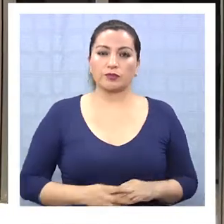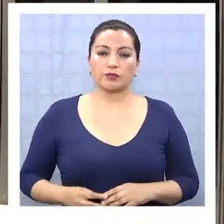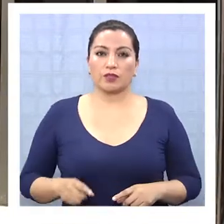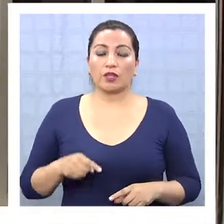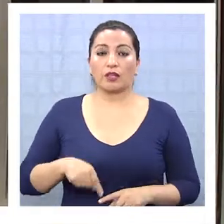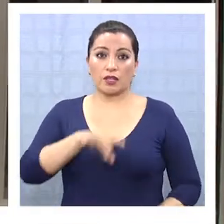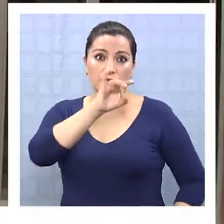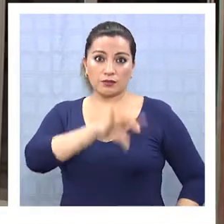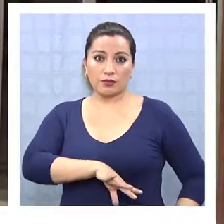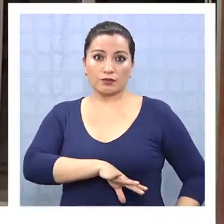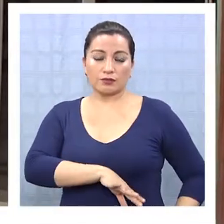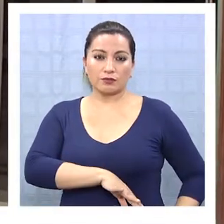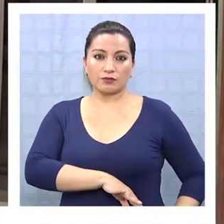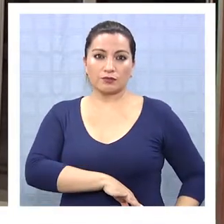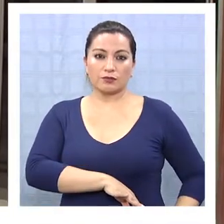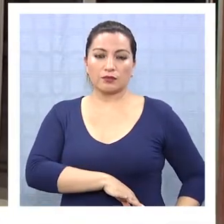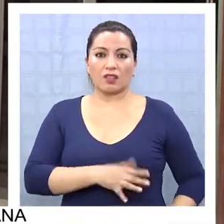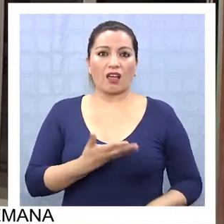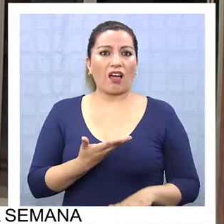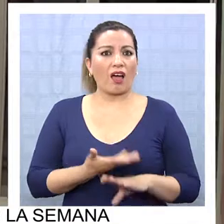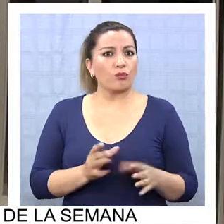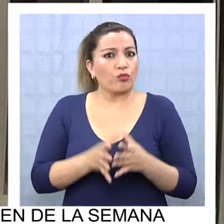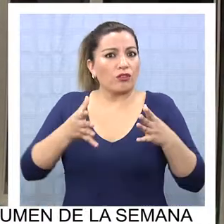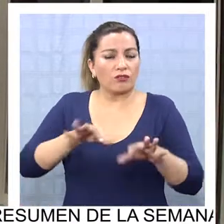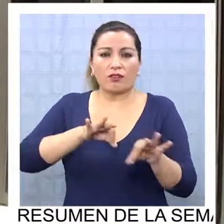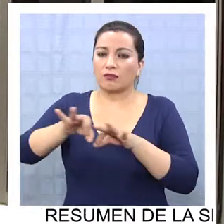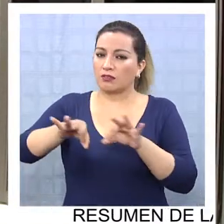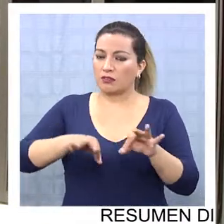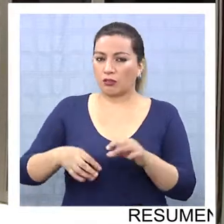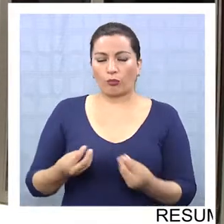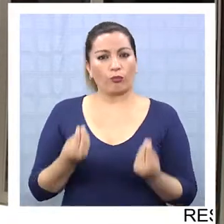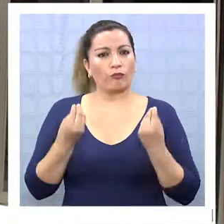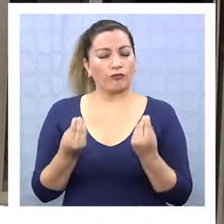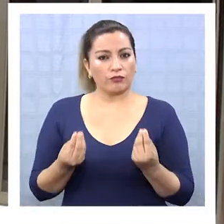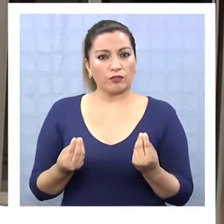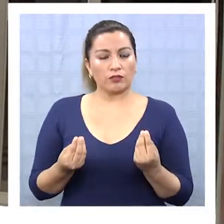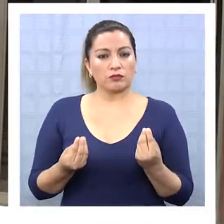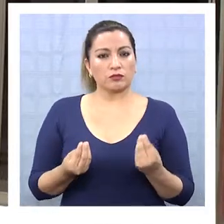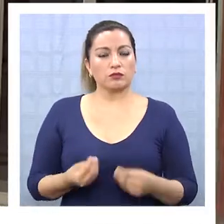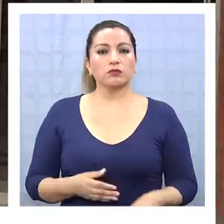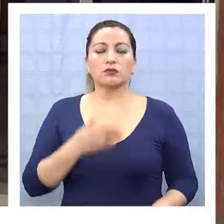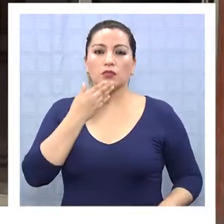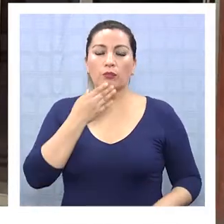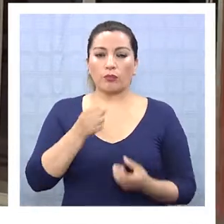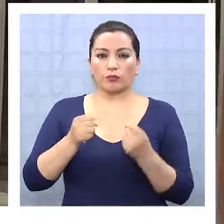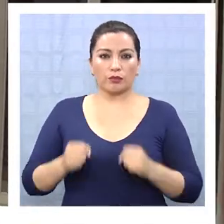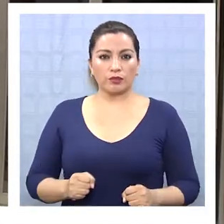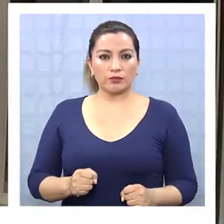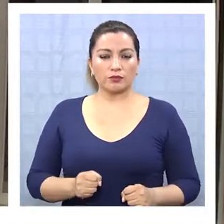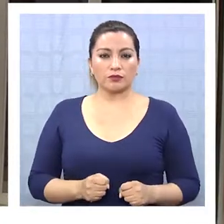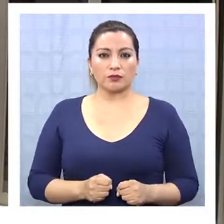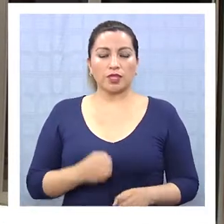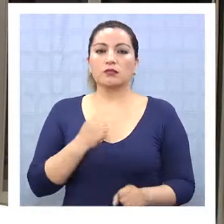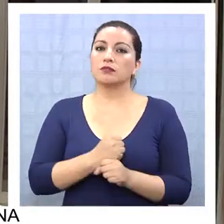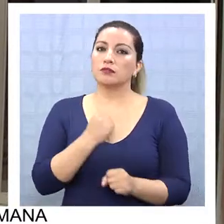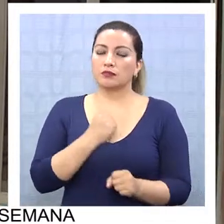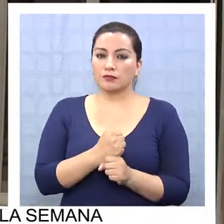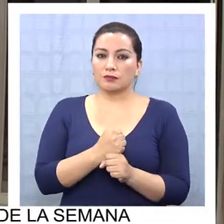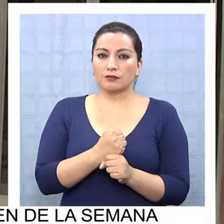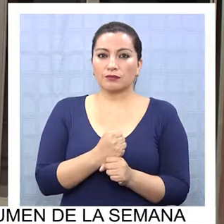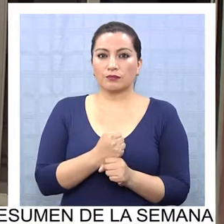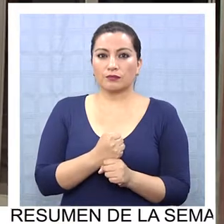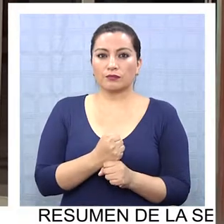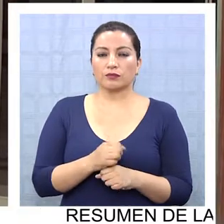es que en Chile hay grandes arquitectos que también pudiesen trabajar